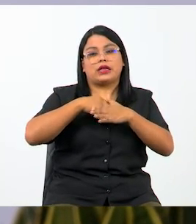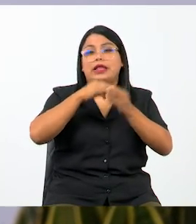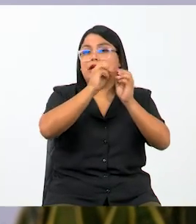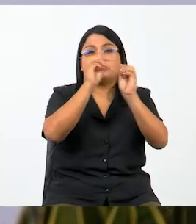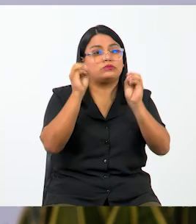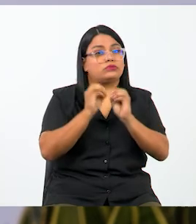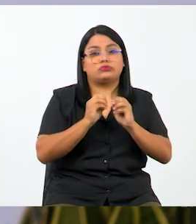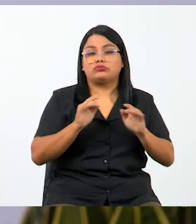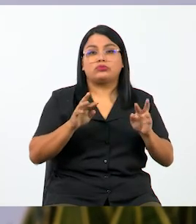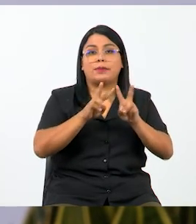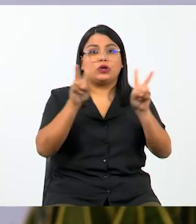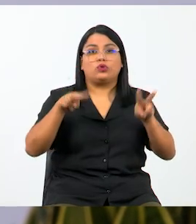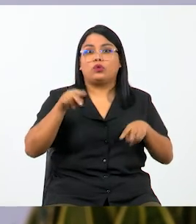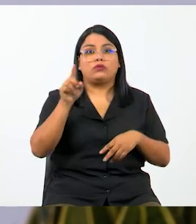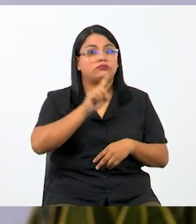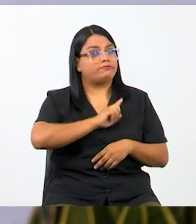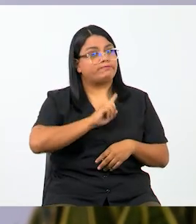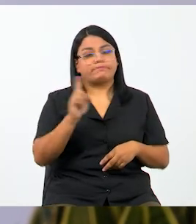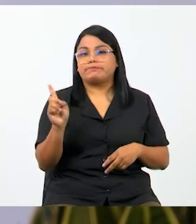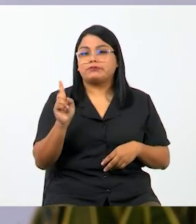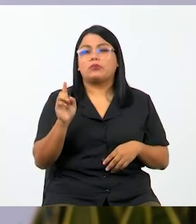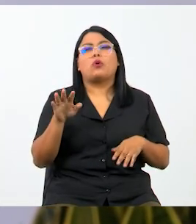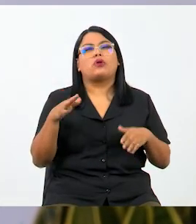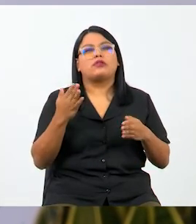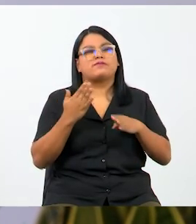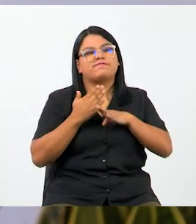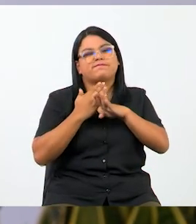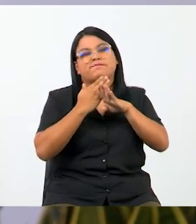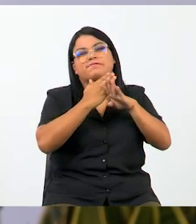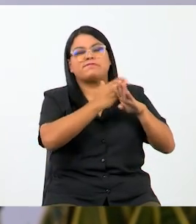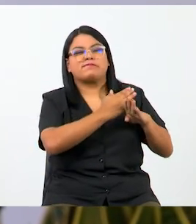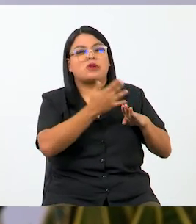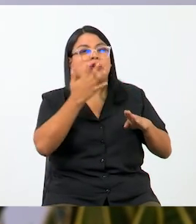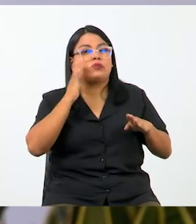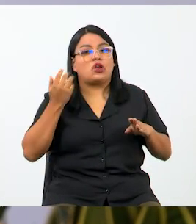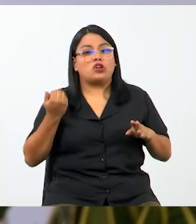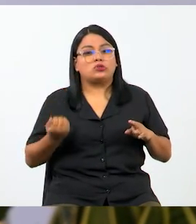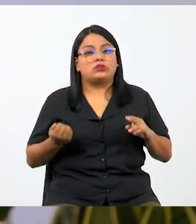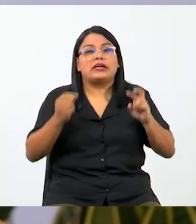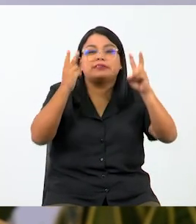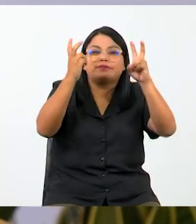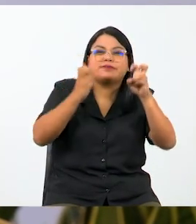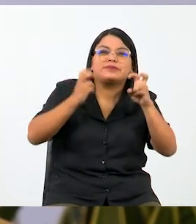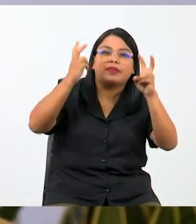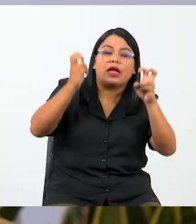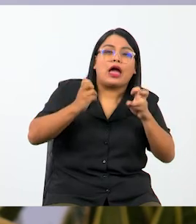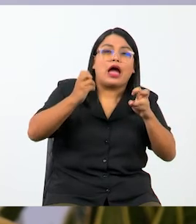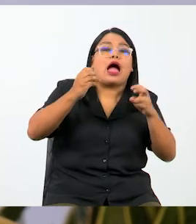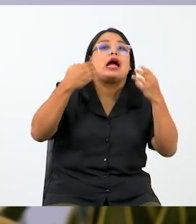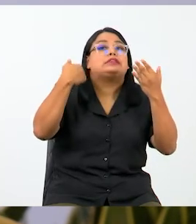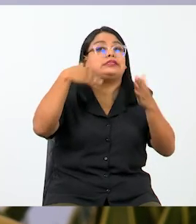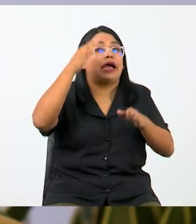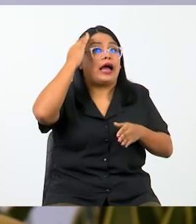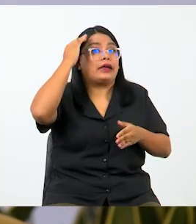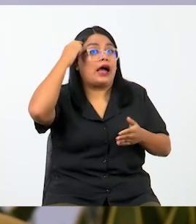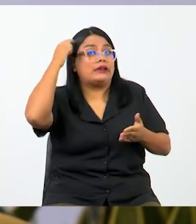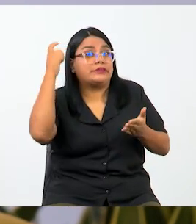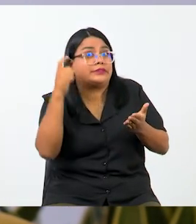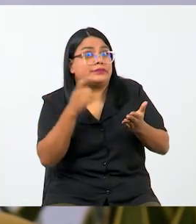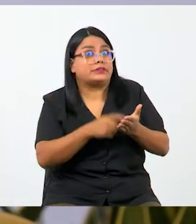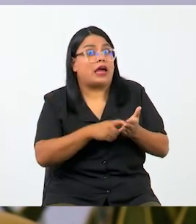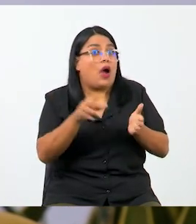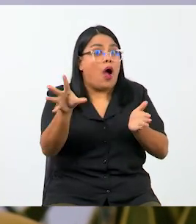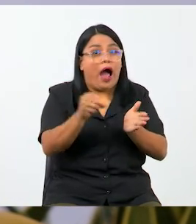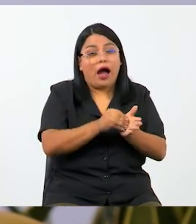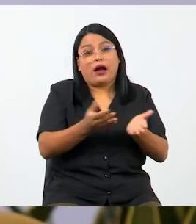Porque queremos evitar que los estudiantes puedan ingresar a la web y consultar los exámenes que van a realizar. Pero sí los pueden